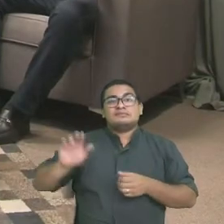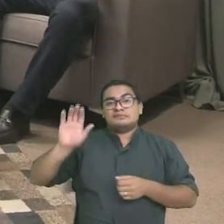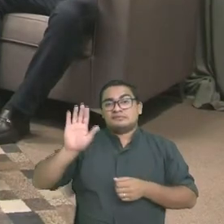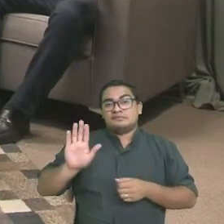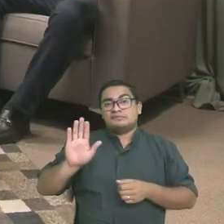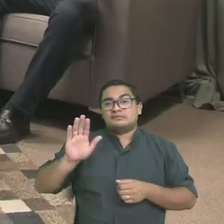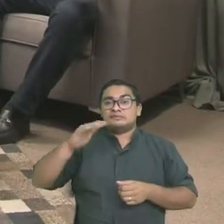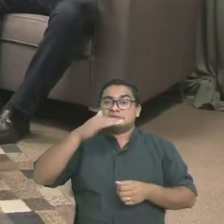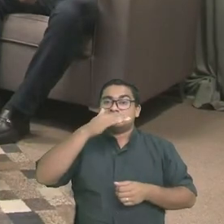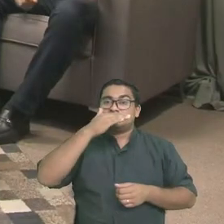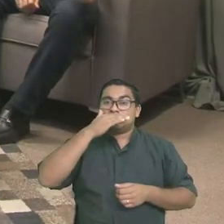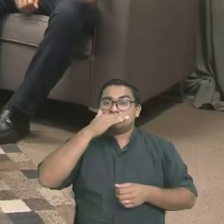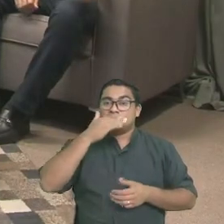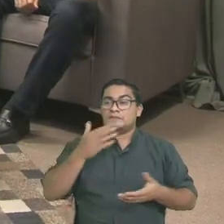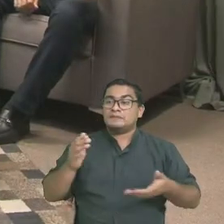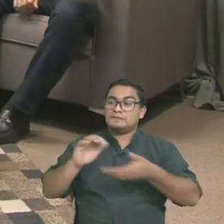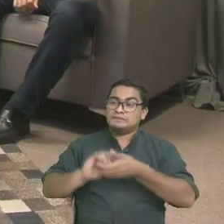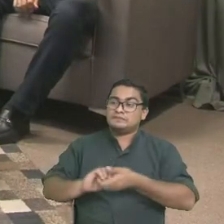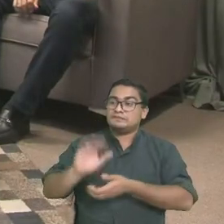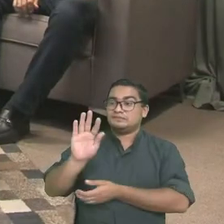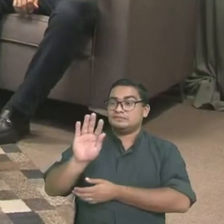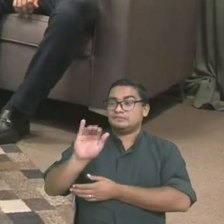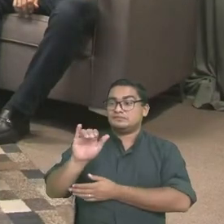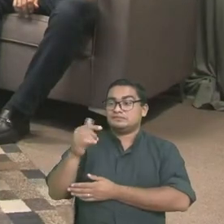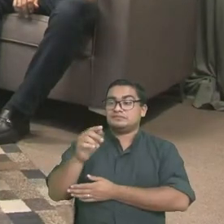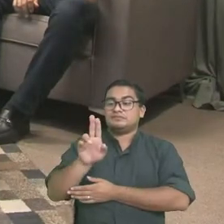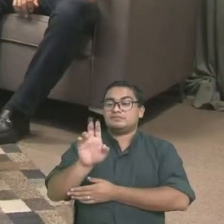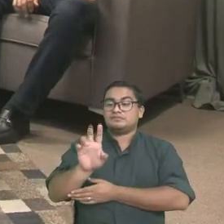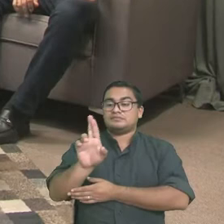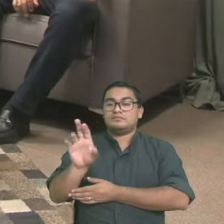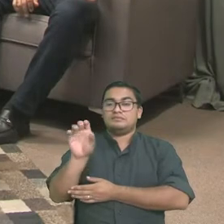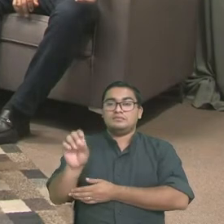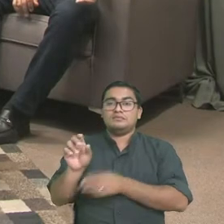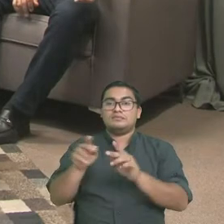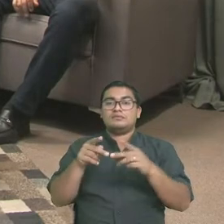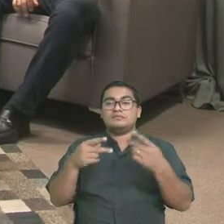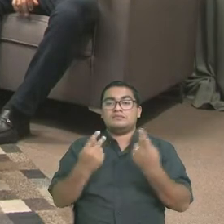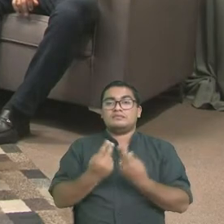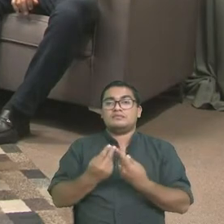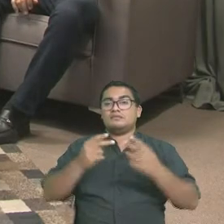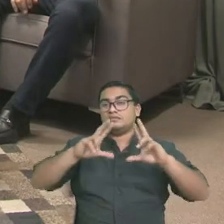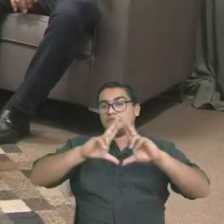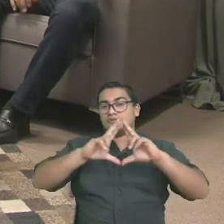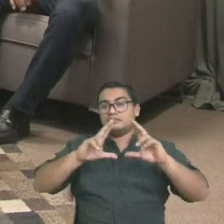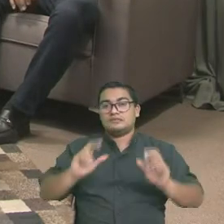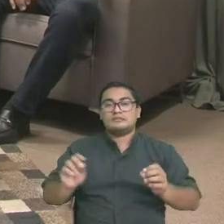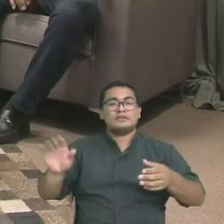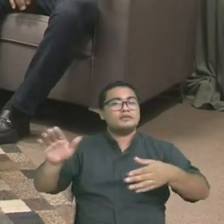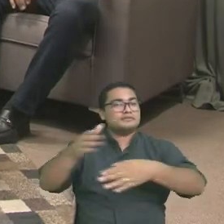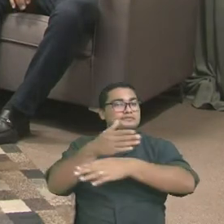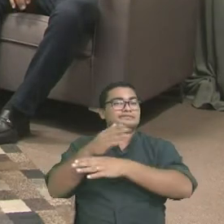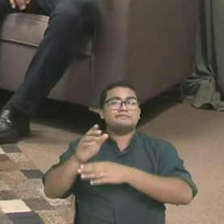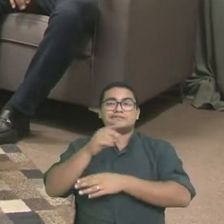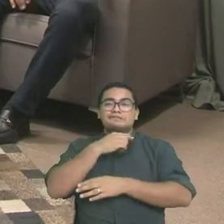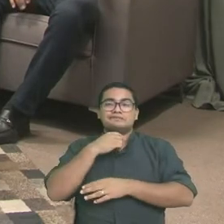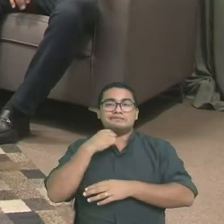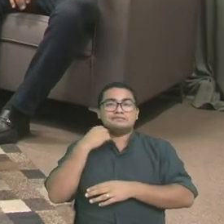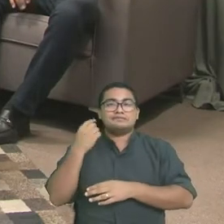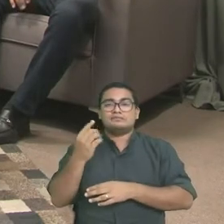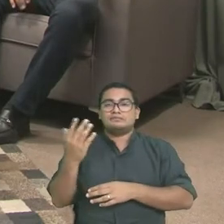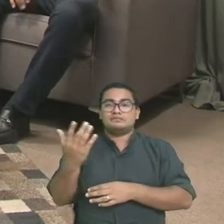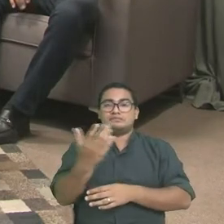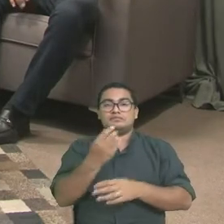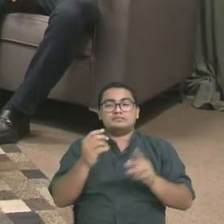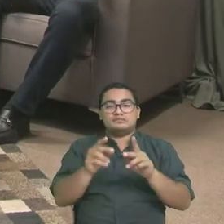del Frente Sandinista, compañero Figueroa, con el pueblo nicaragüense, porque de repente, a partir de algunas realidades que todo nuestro pueblo